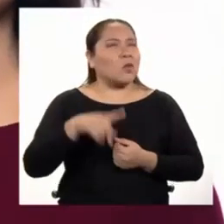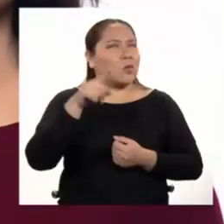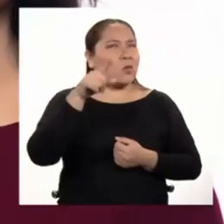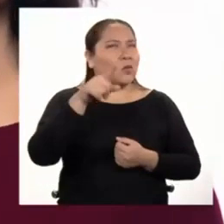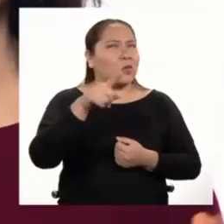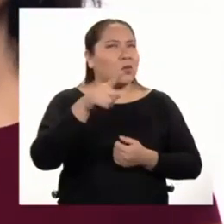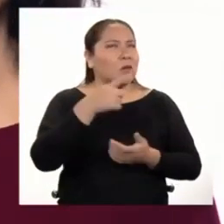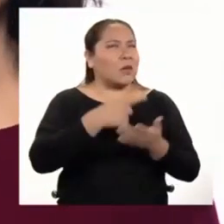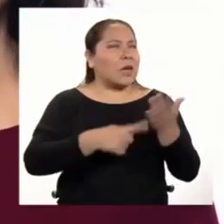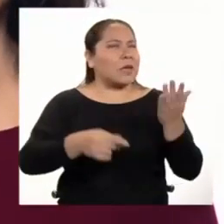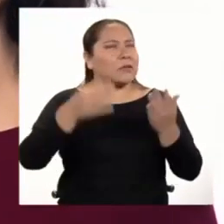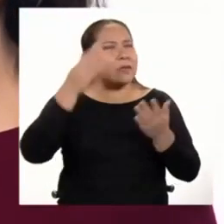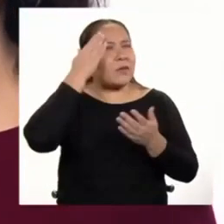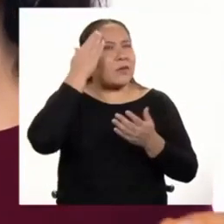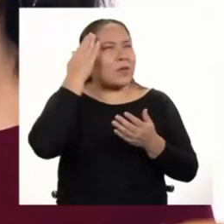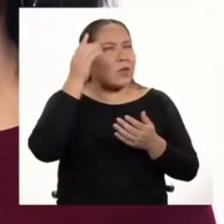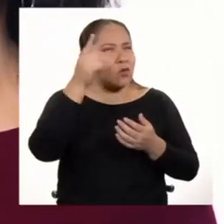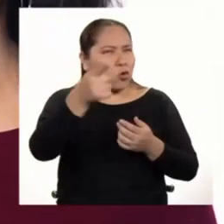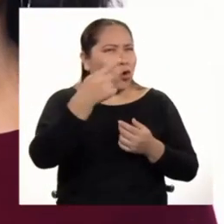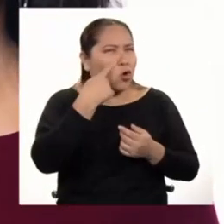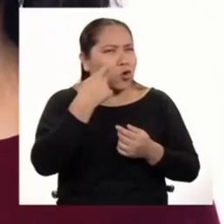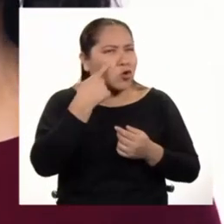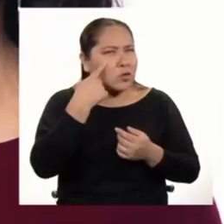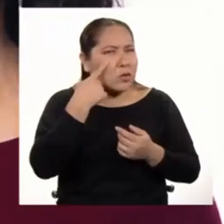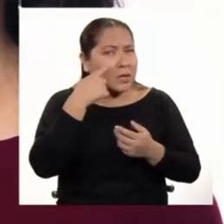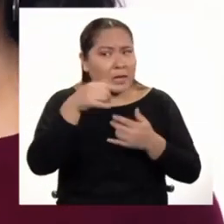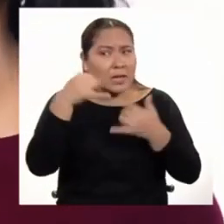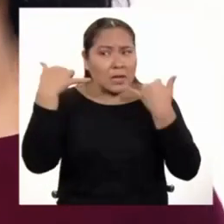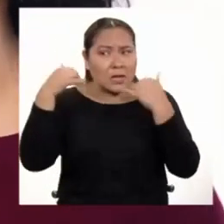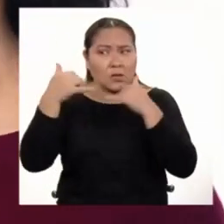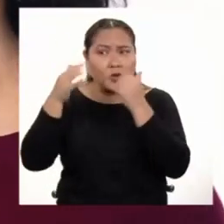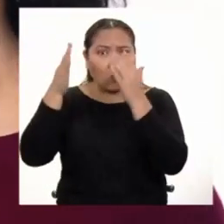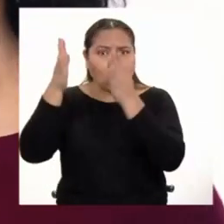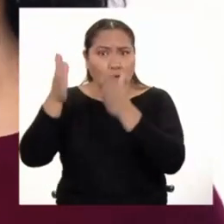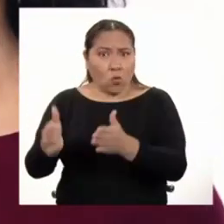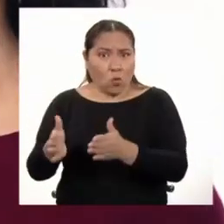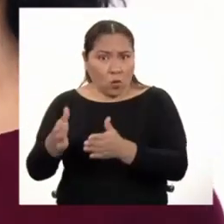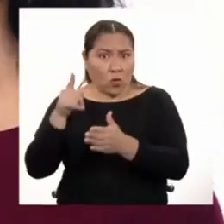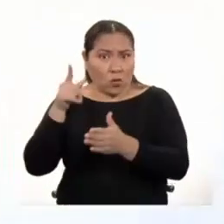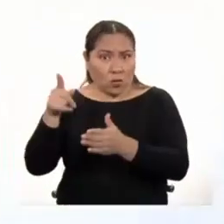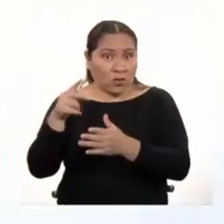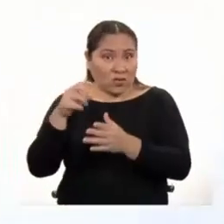sabían de los jugadores que se mencionaron en el video?